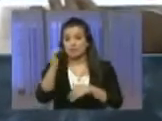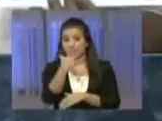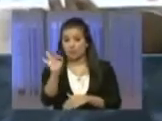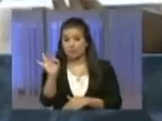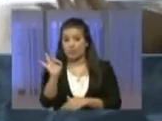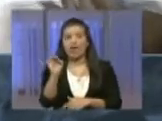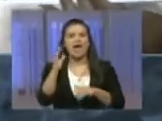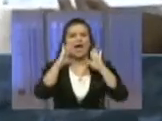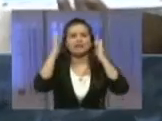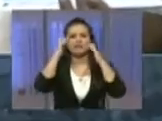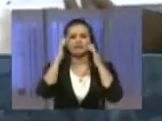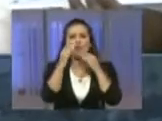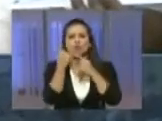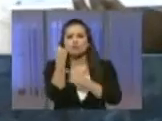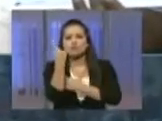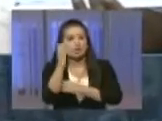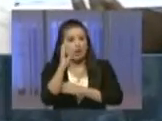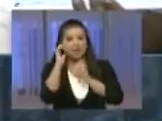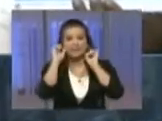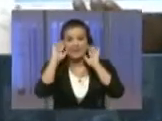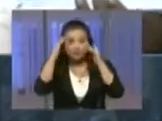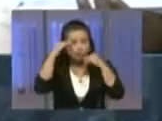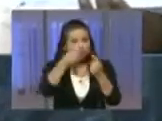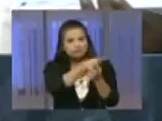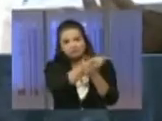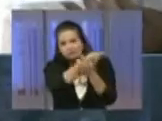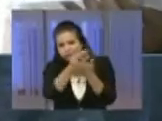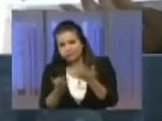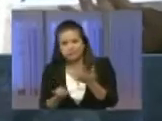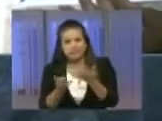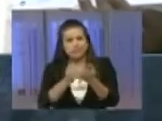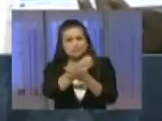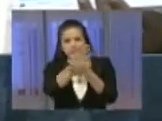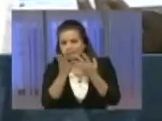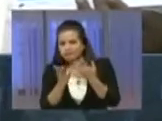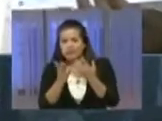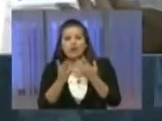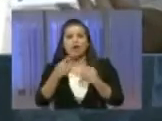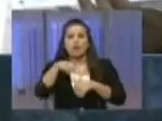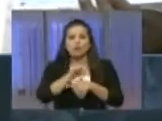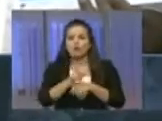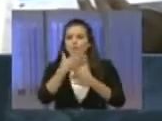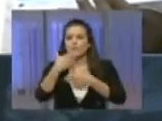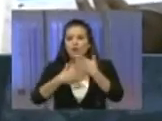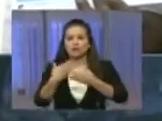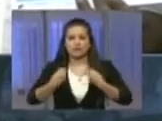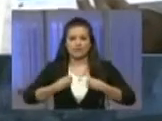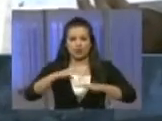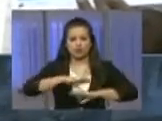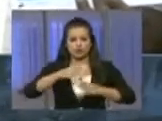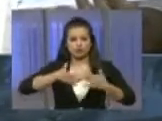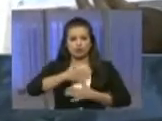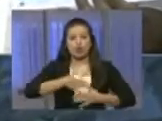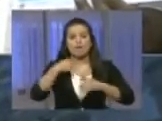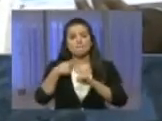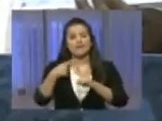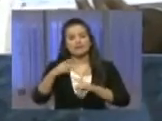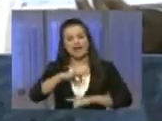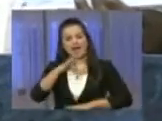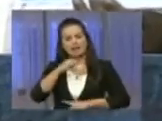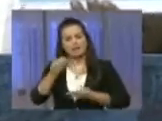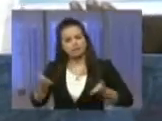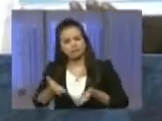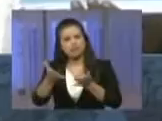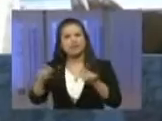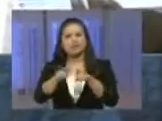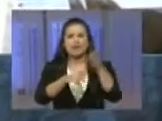solamente mejorando las condiciones materiales de vida de nuestro pueblo sino también las condiciones espirituales como lo planteaba nuestro